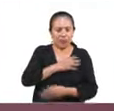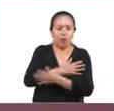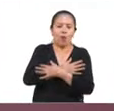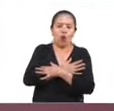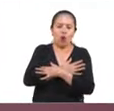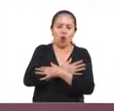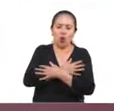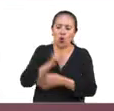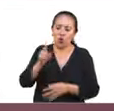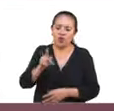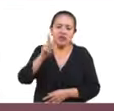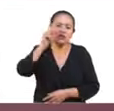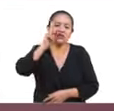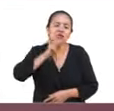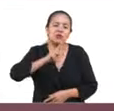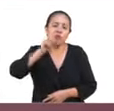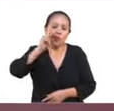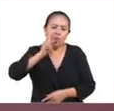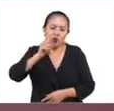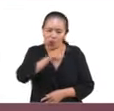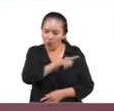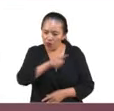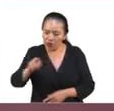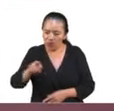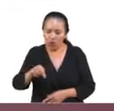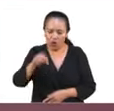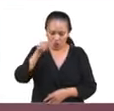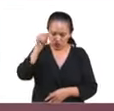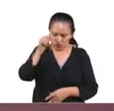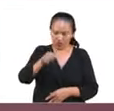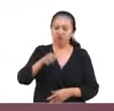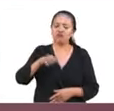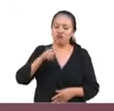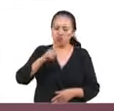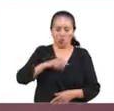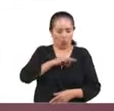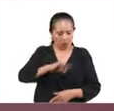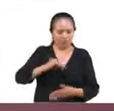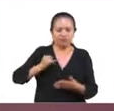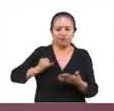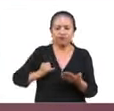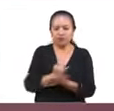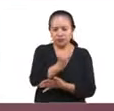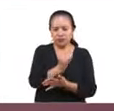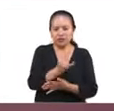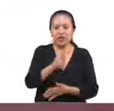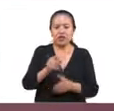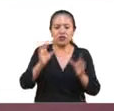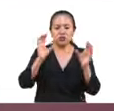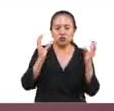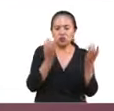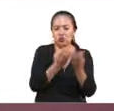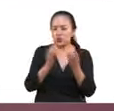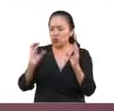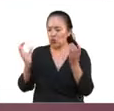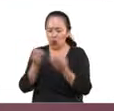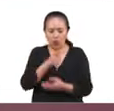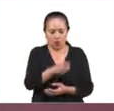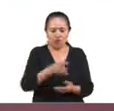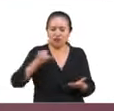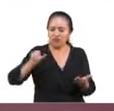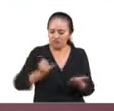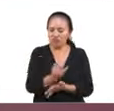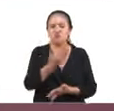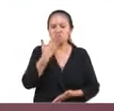Les están mostrando a esta sociedad que su poder de decisión hace que sus comunidades sean un lugar de